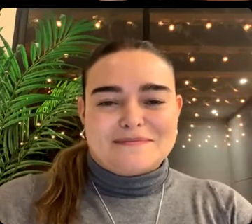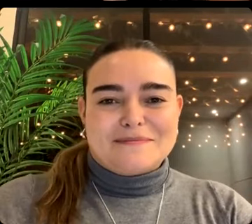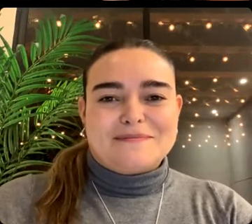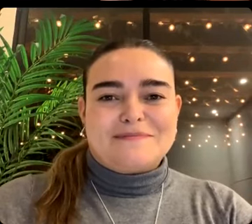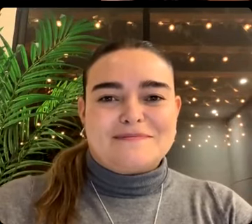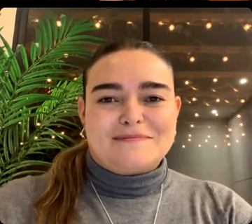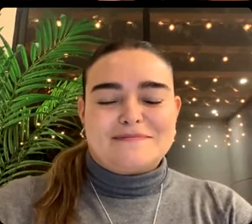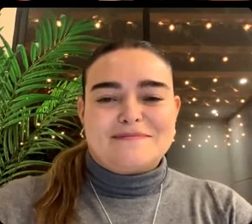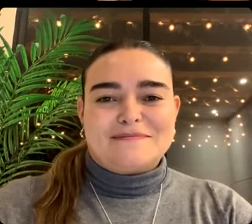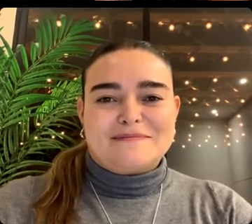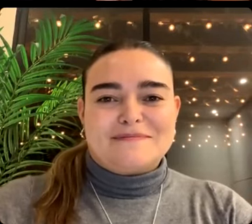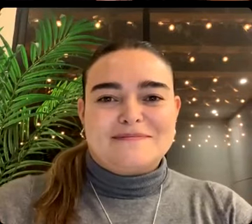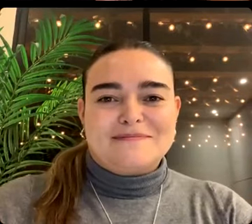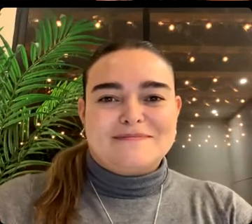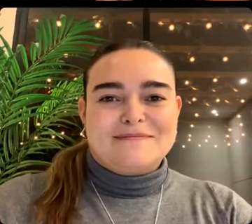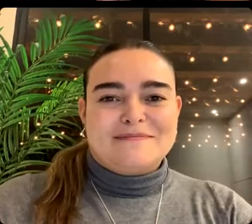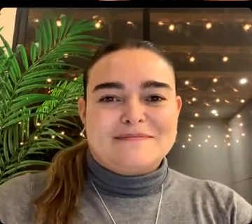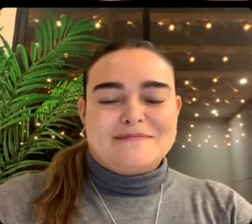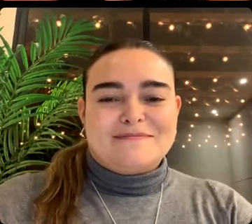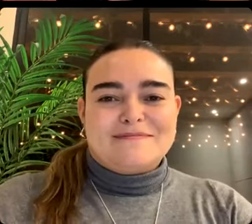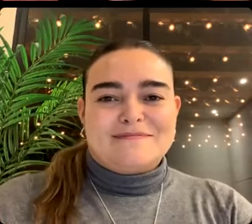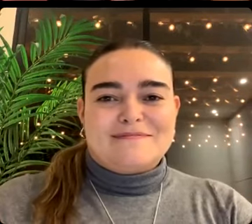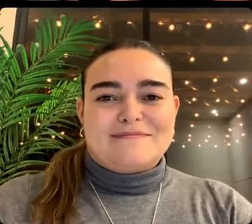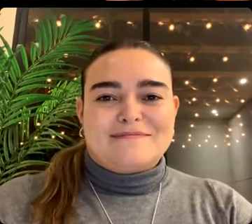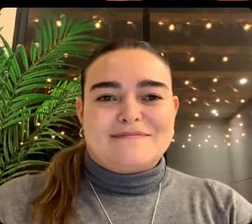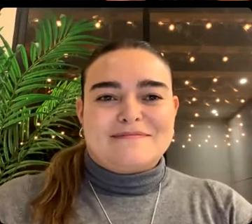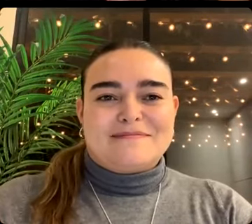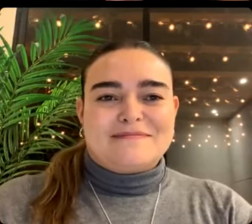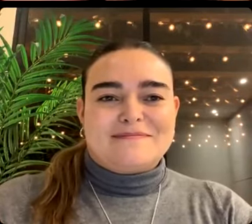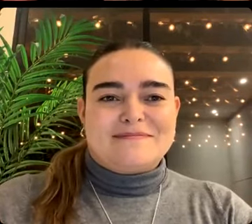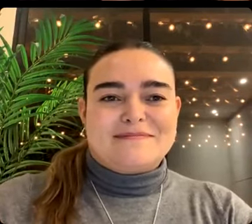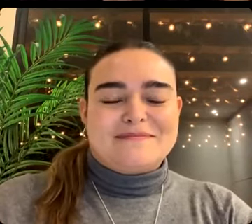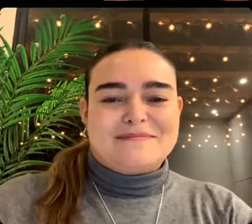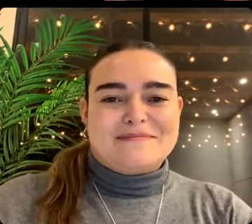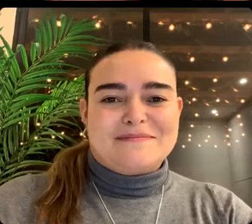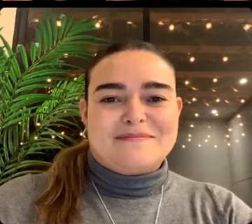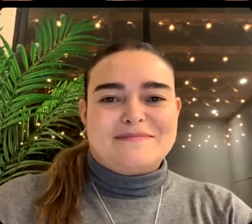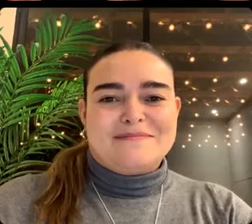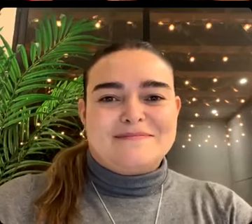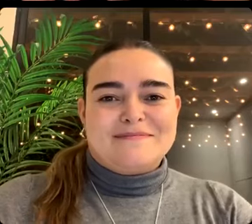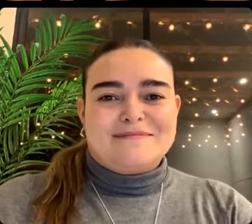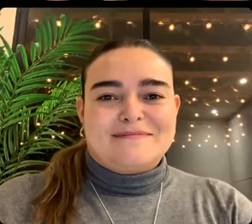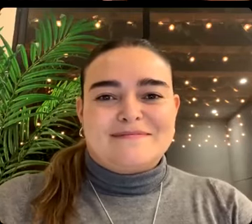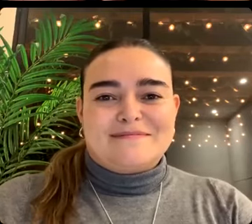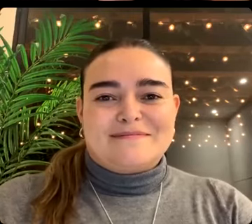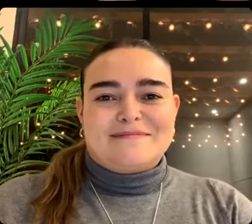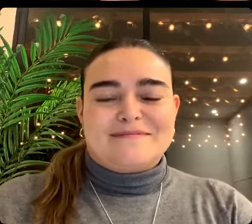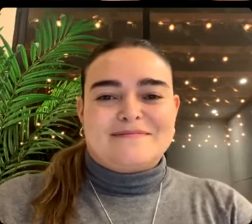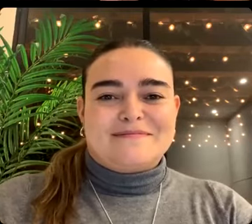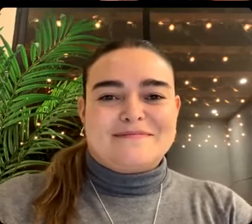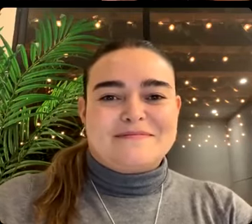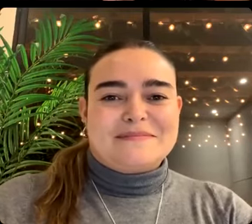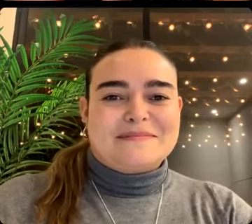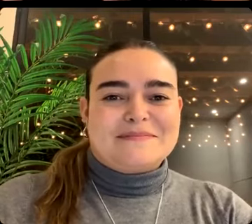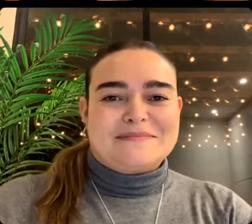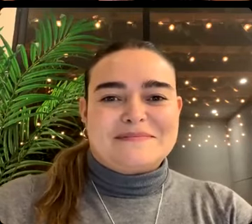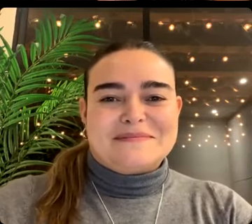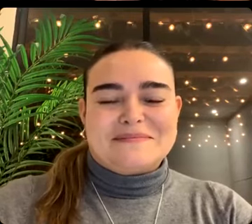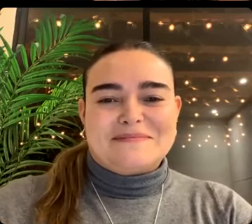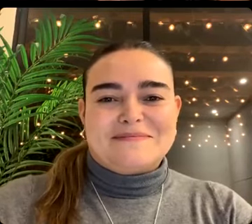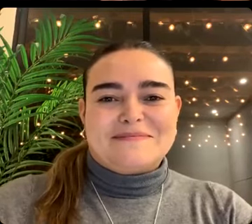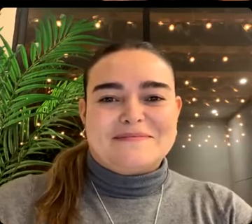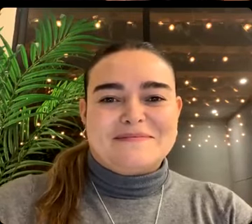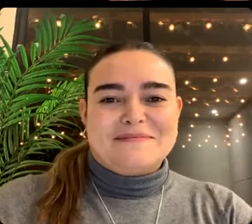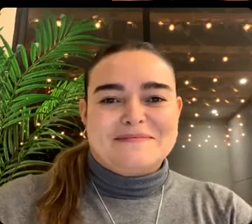profesional, entonces les tocaría hacer un corto máximo de 5 minutos, donde ustedes muestren cosas en Transmilenio, historias en Transmi. Y tenemos